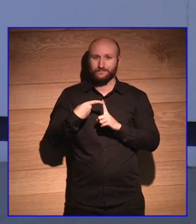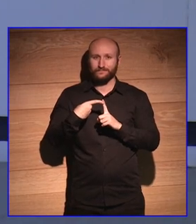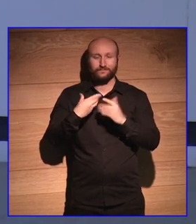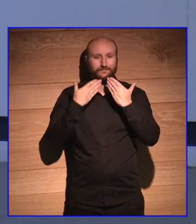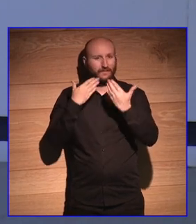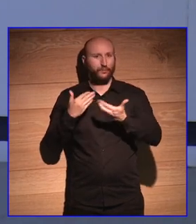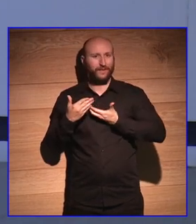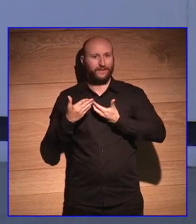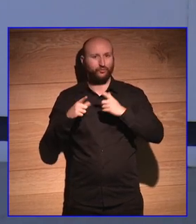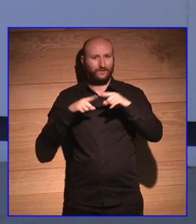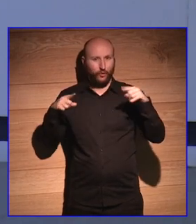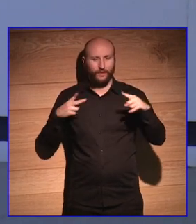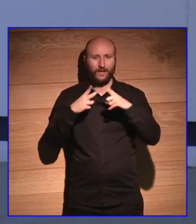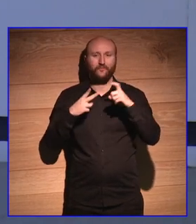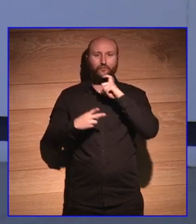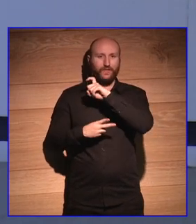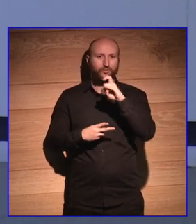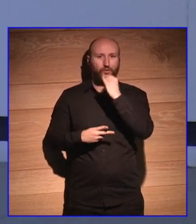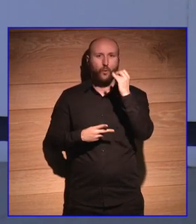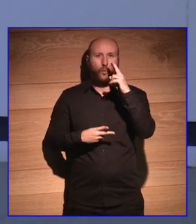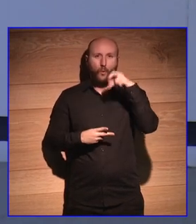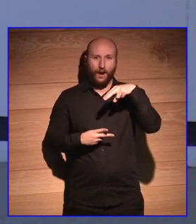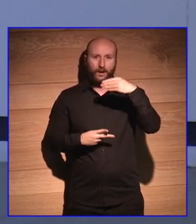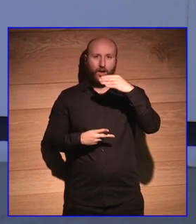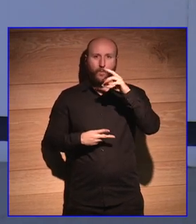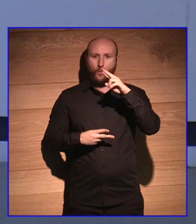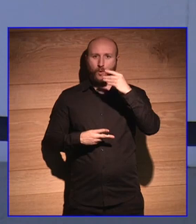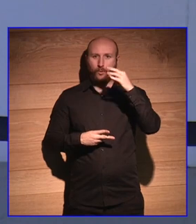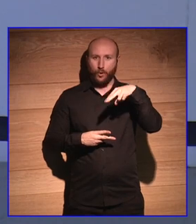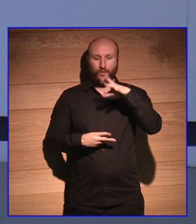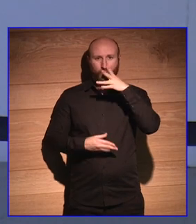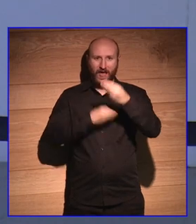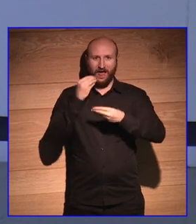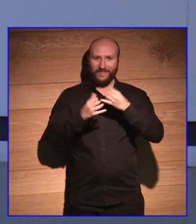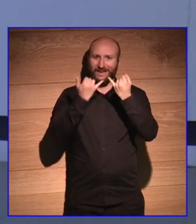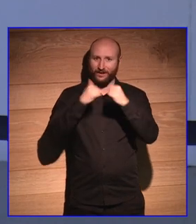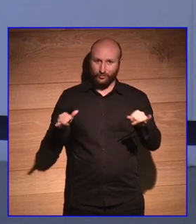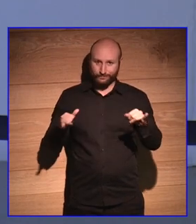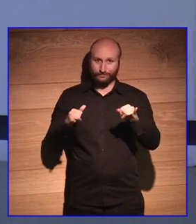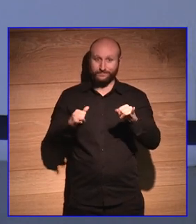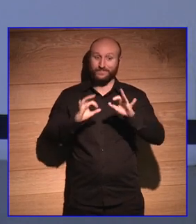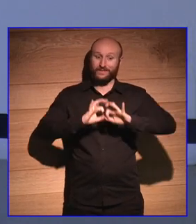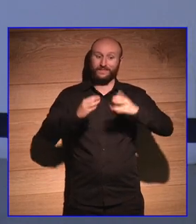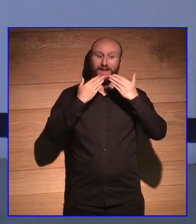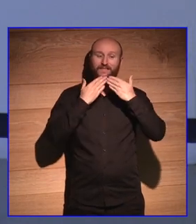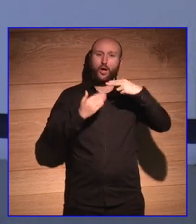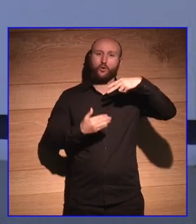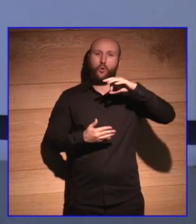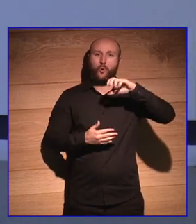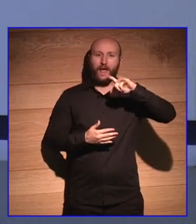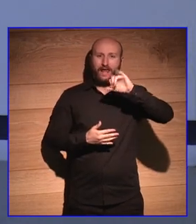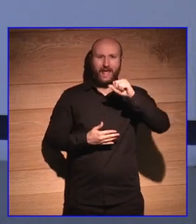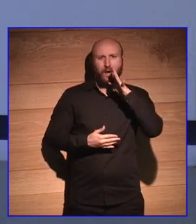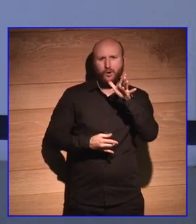ayuntamiento de segovia a la fundación juan de borbón por haber organizado este acto y muy especialmente a noelia gómez porque le está poniendo una